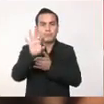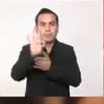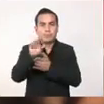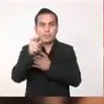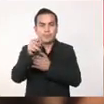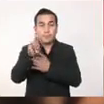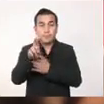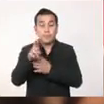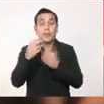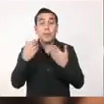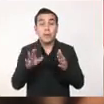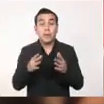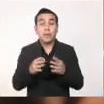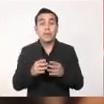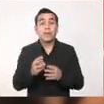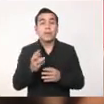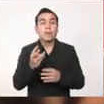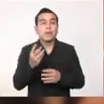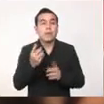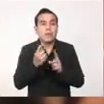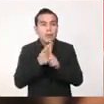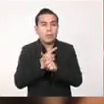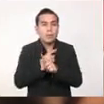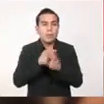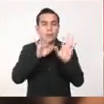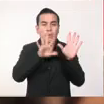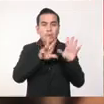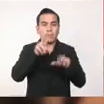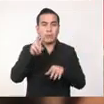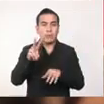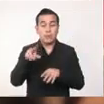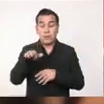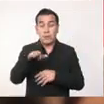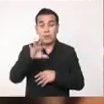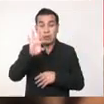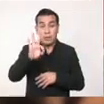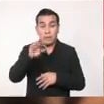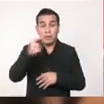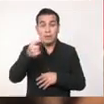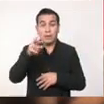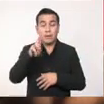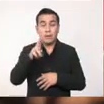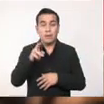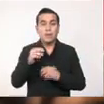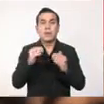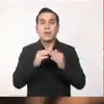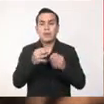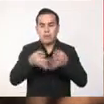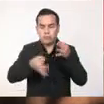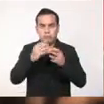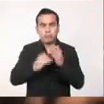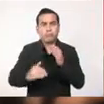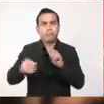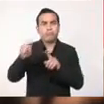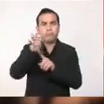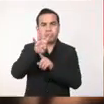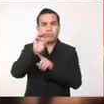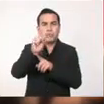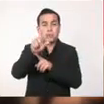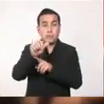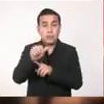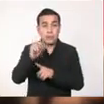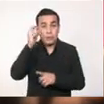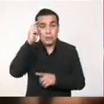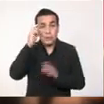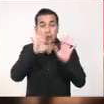han destituido alrededor de unos 12 funcionarios públicos, fiscal general, magistrados, y en esas